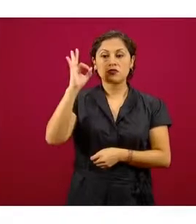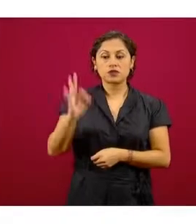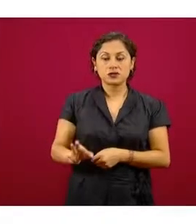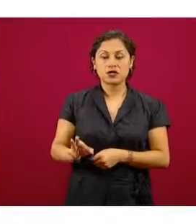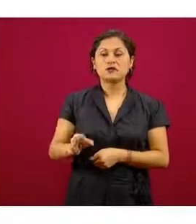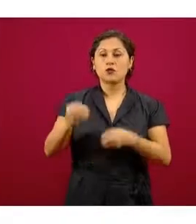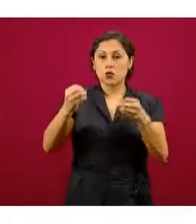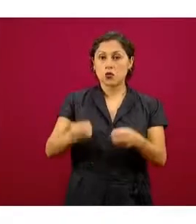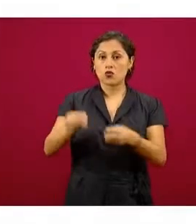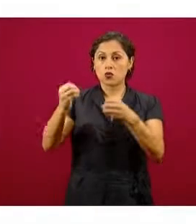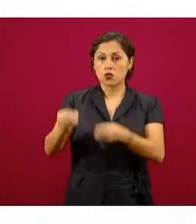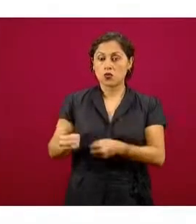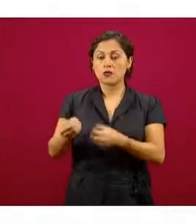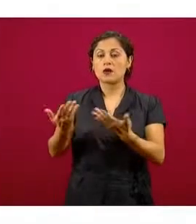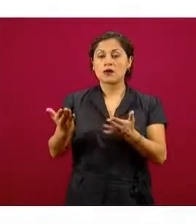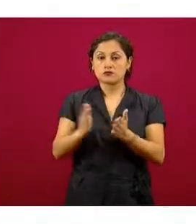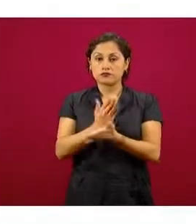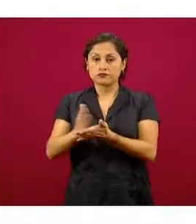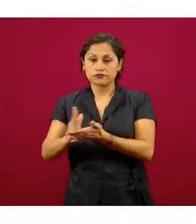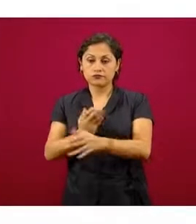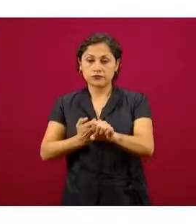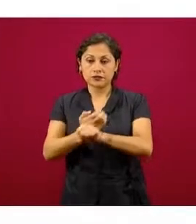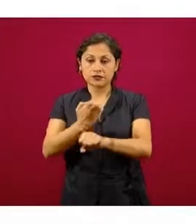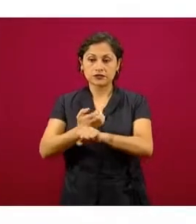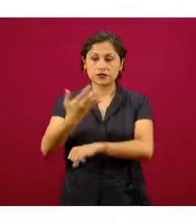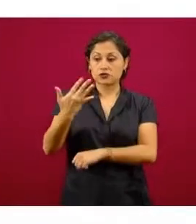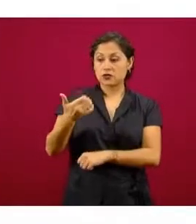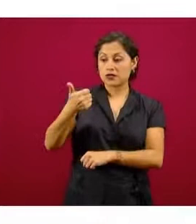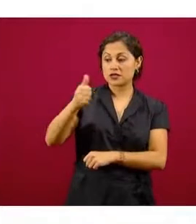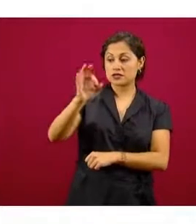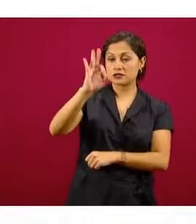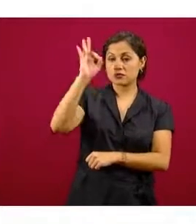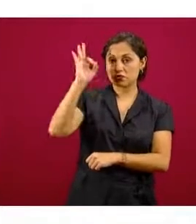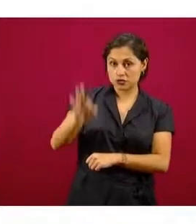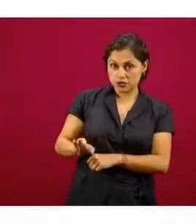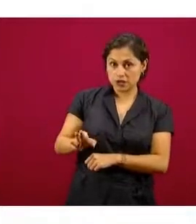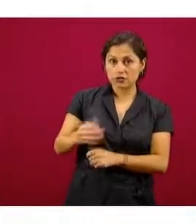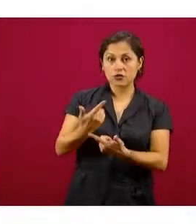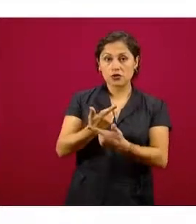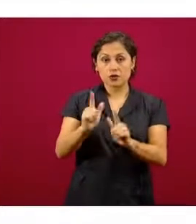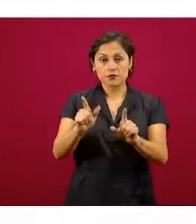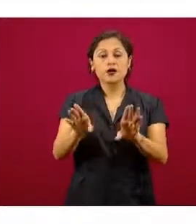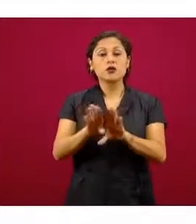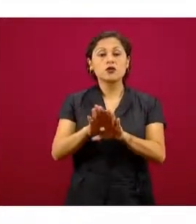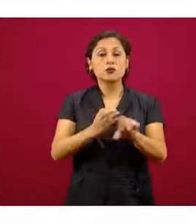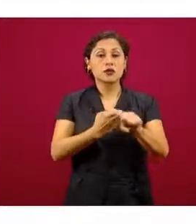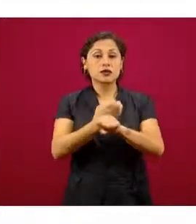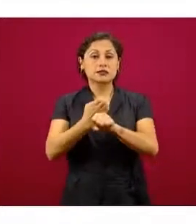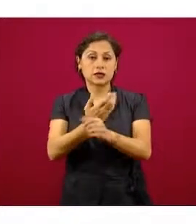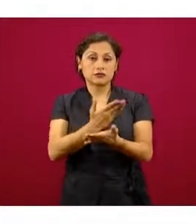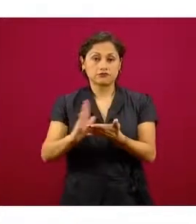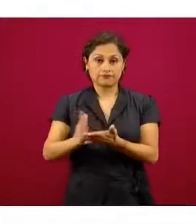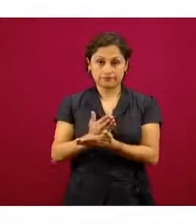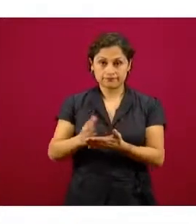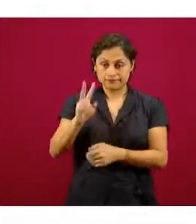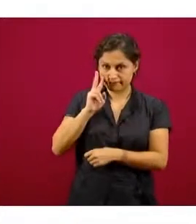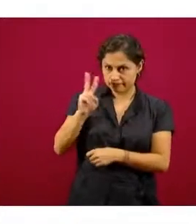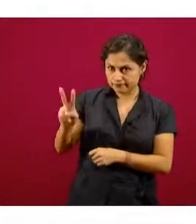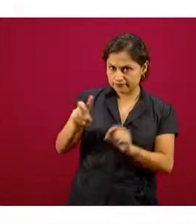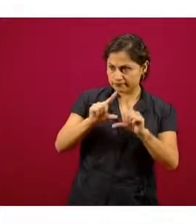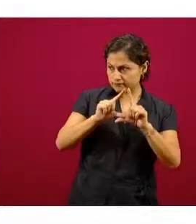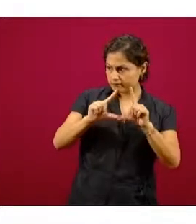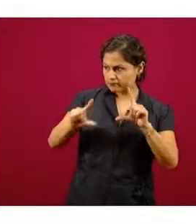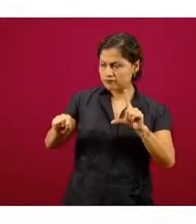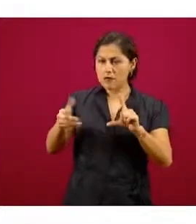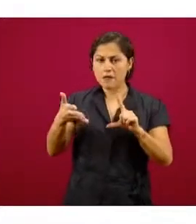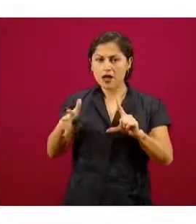distribuye, y ese 56% de disponibilidad, cómo se distribuye. Veamos que todas tienen al menos 30% o